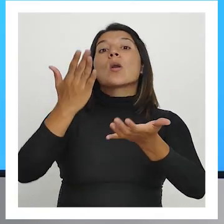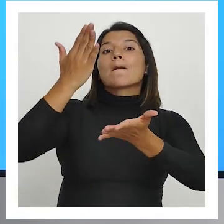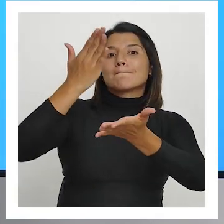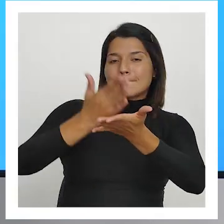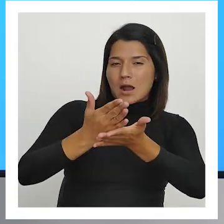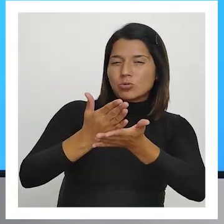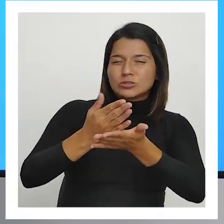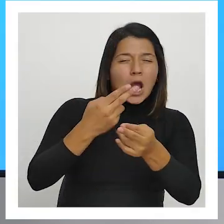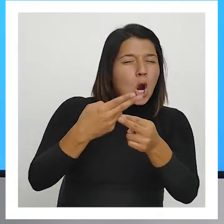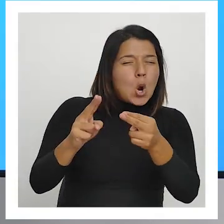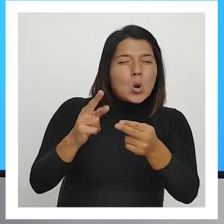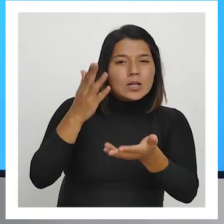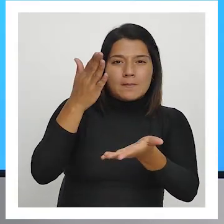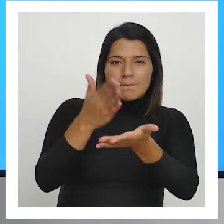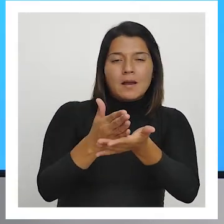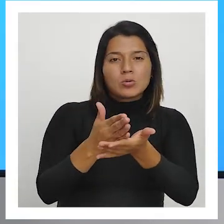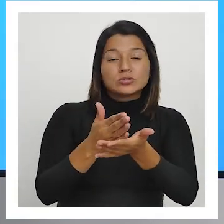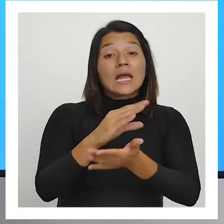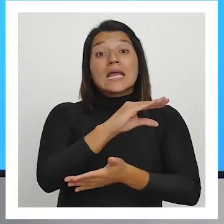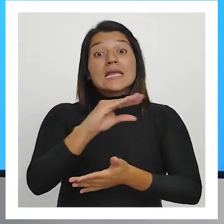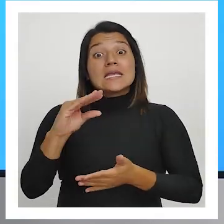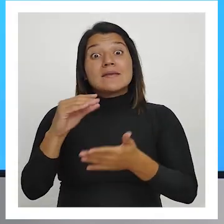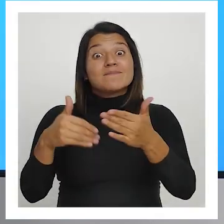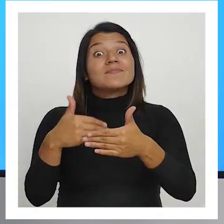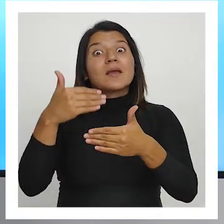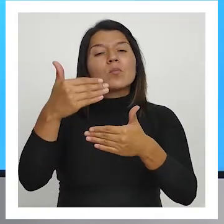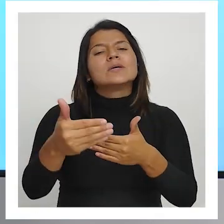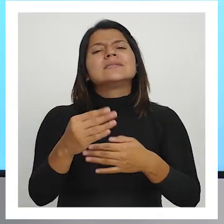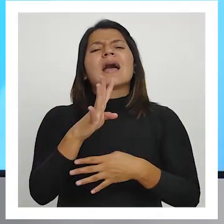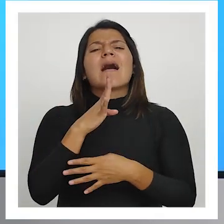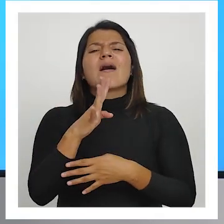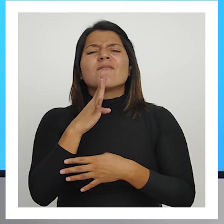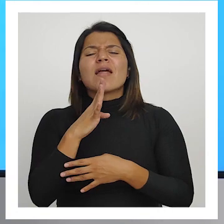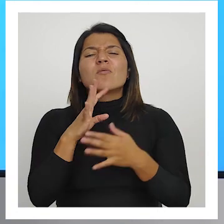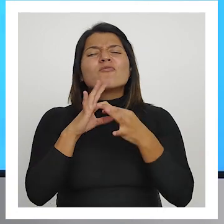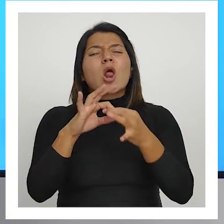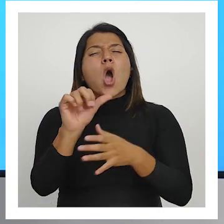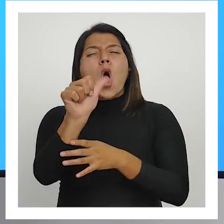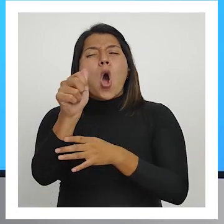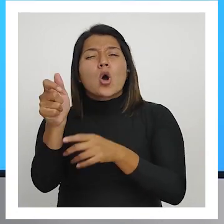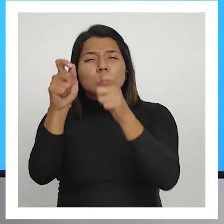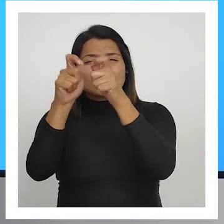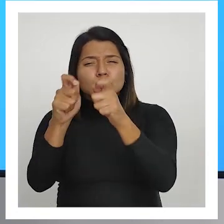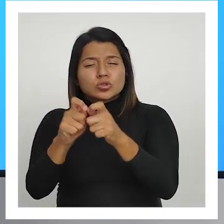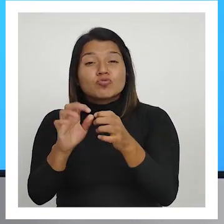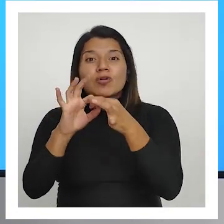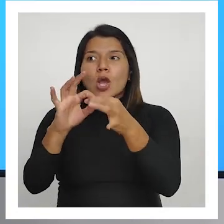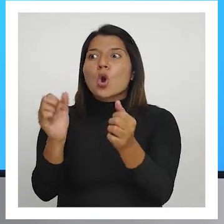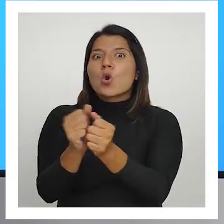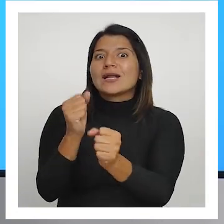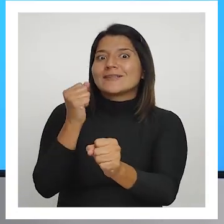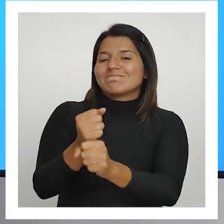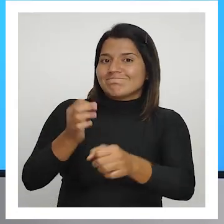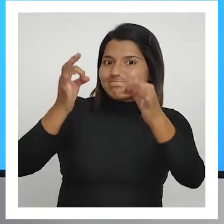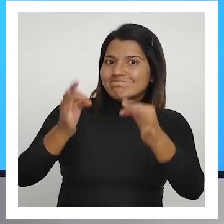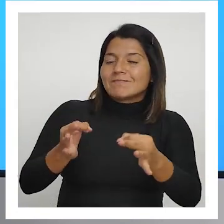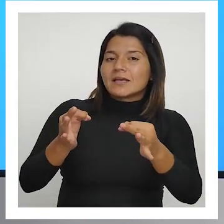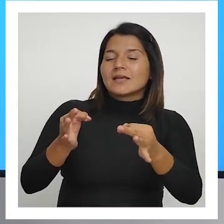pausa, doña Ángela, vamos a ir a una pequeña pausa y cuando regresemos vamos a hablar de otros aspectos relacionados con la